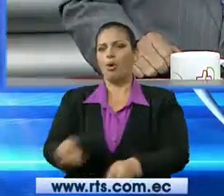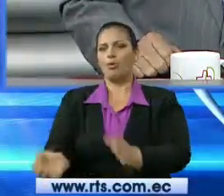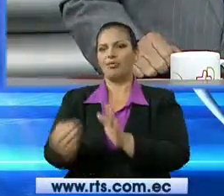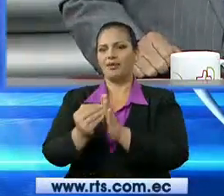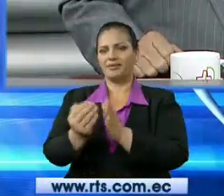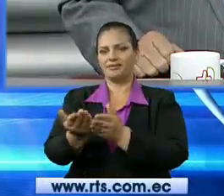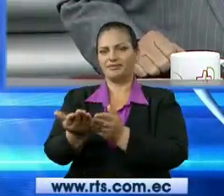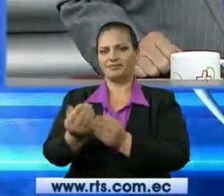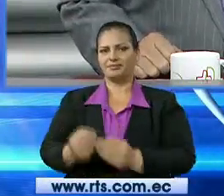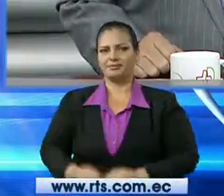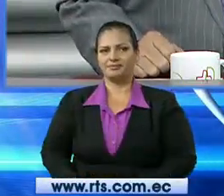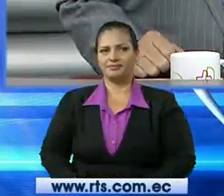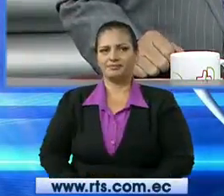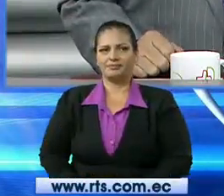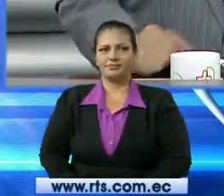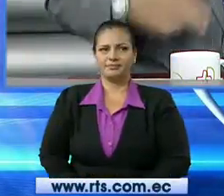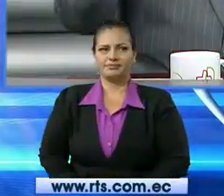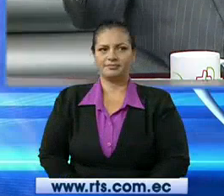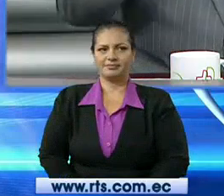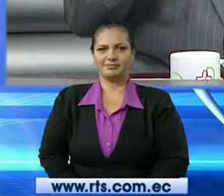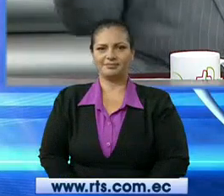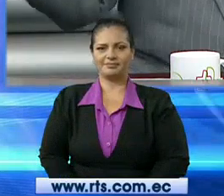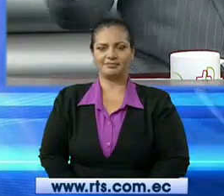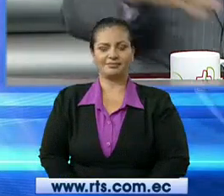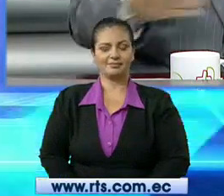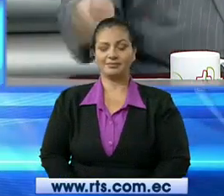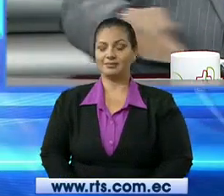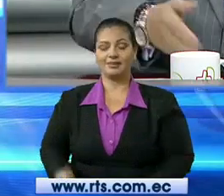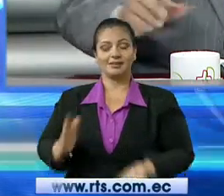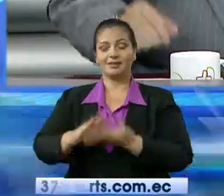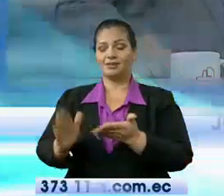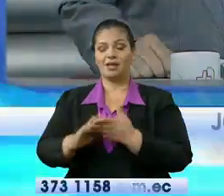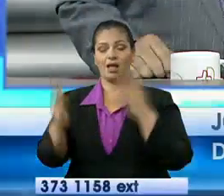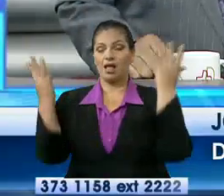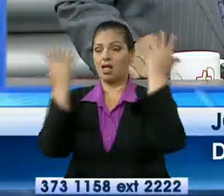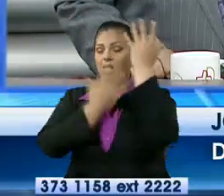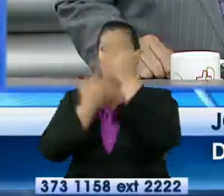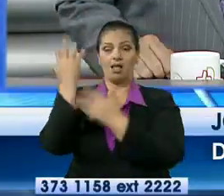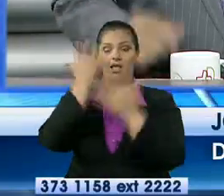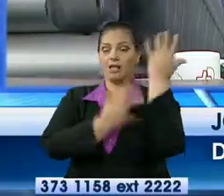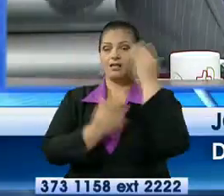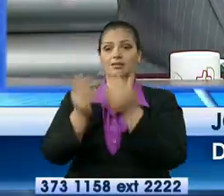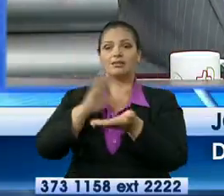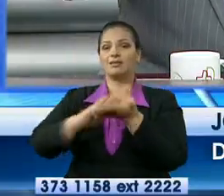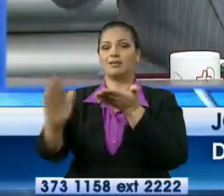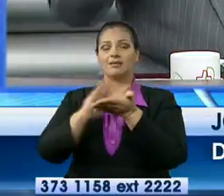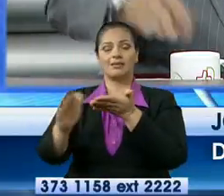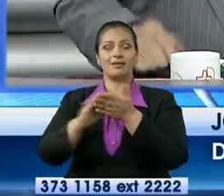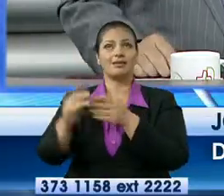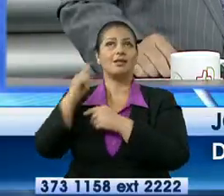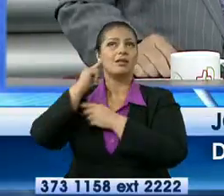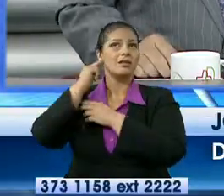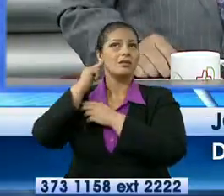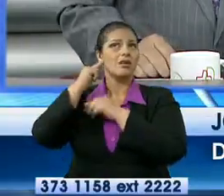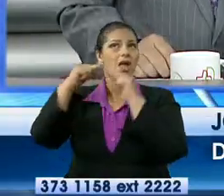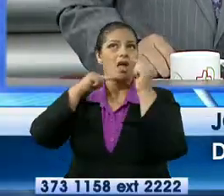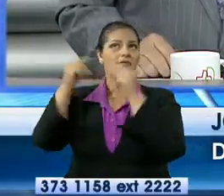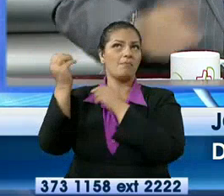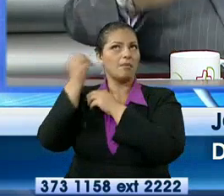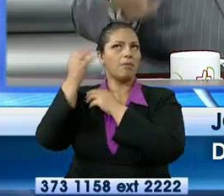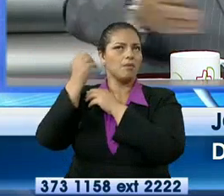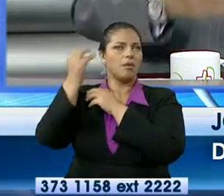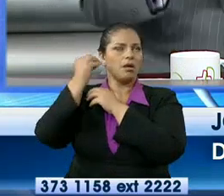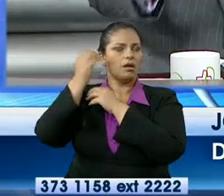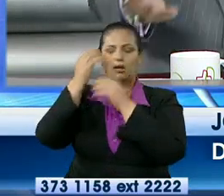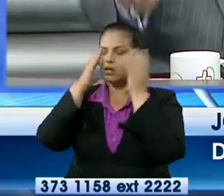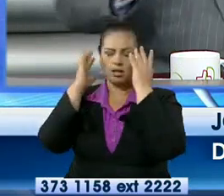en el sitio de los años viejos. Discúlpame la equivocación, pero es que tanta cosa que se dice aquí que... Y el productor me hace equivocar acá ratito. Vamos con los años viejos,